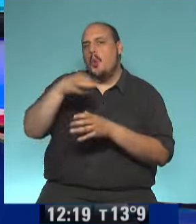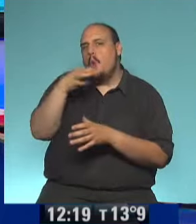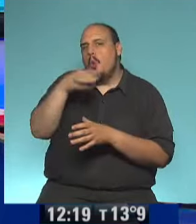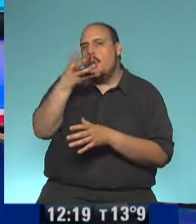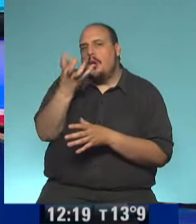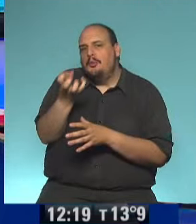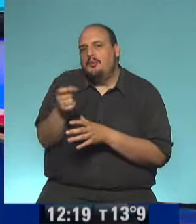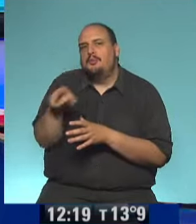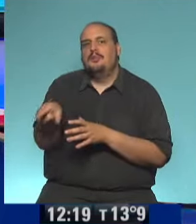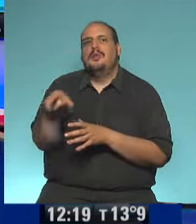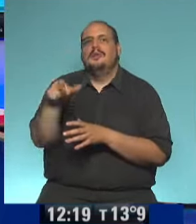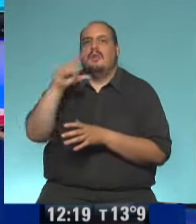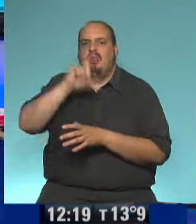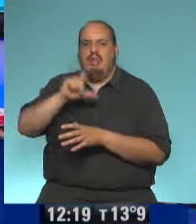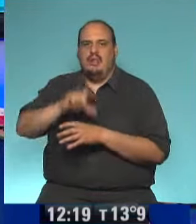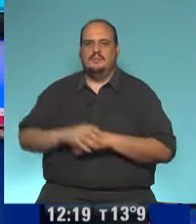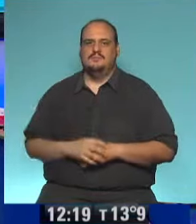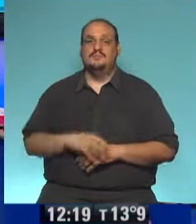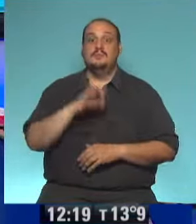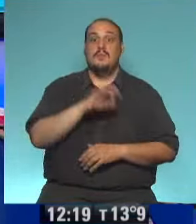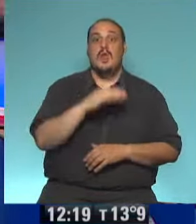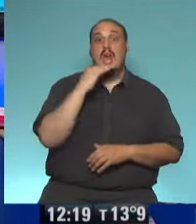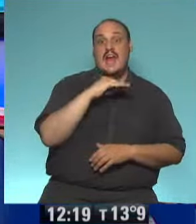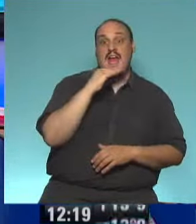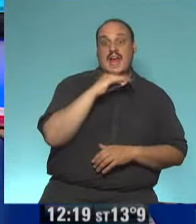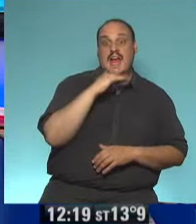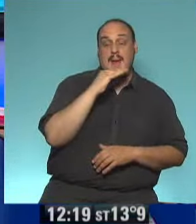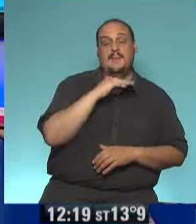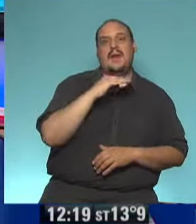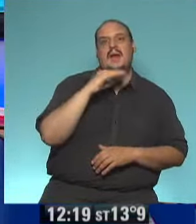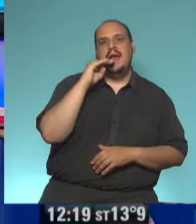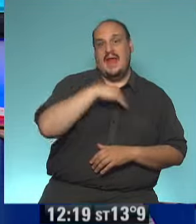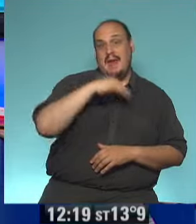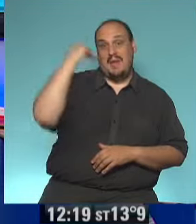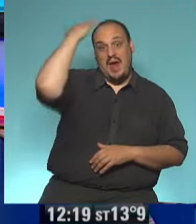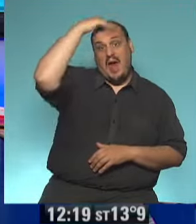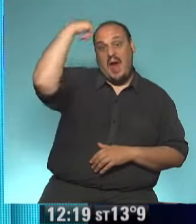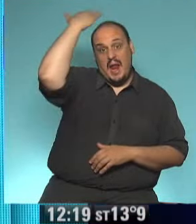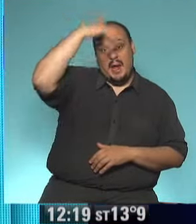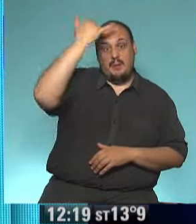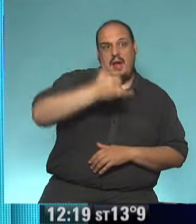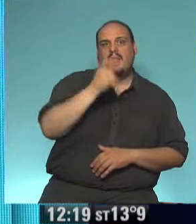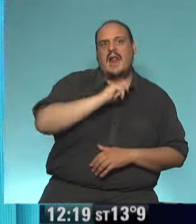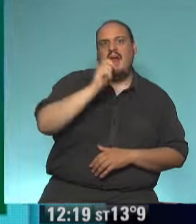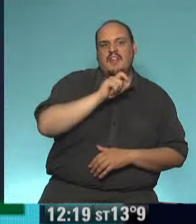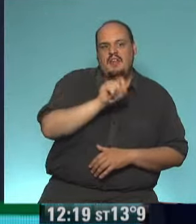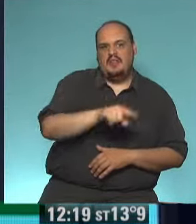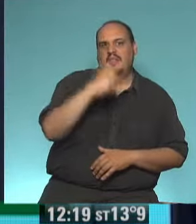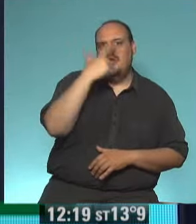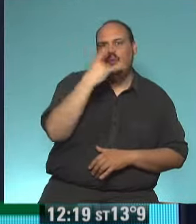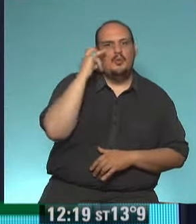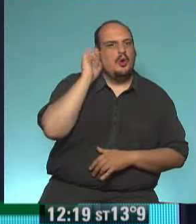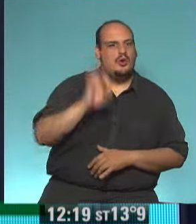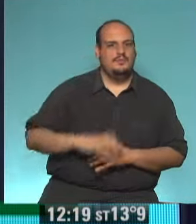¿No? Lo que nos decía Hugo, la crema árabe. La crema árabe. Que la salimos a buscar, ¿eh? A ver, esa es una muy buena estrategia. Aquí pasa algo